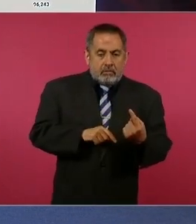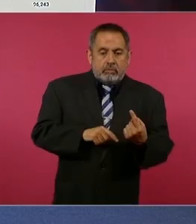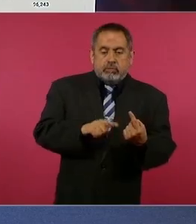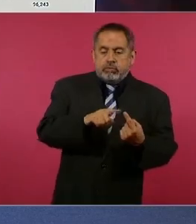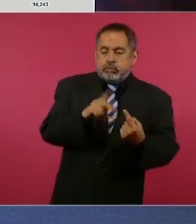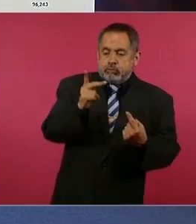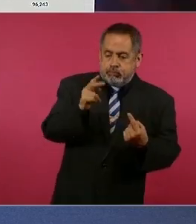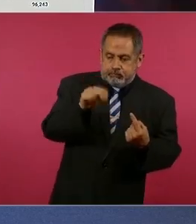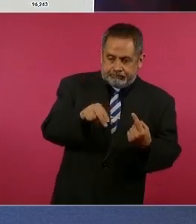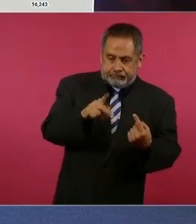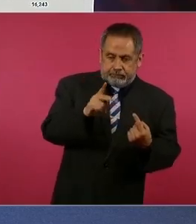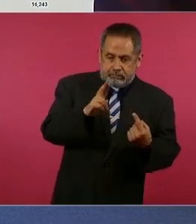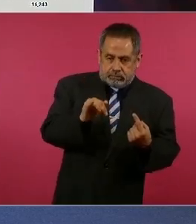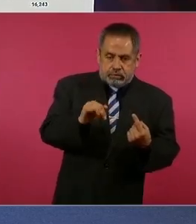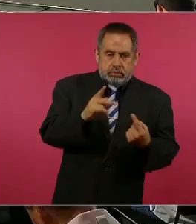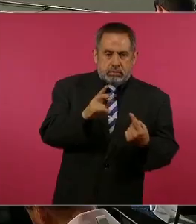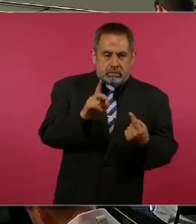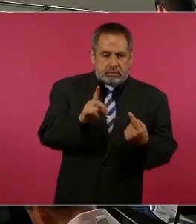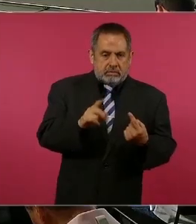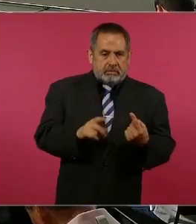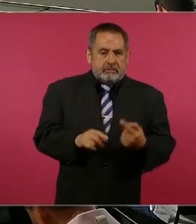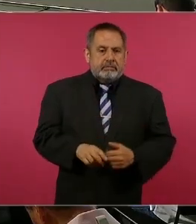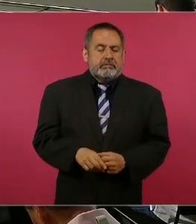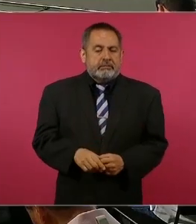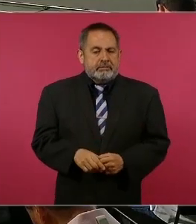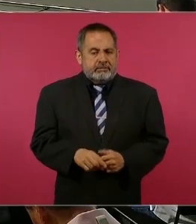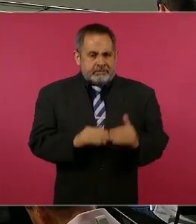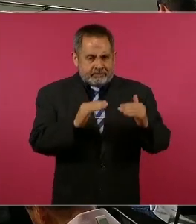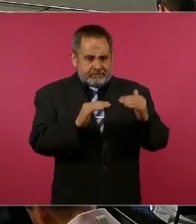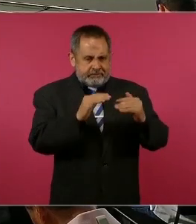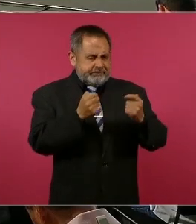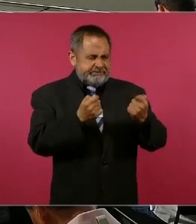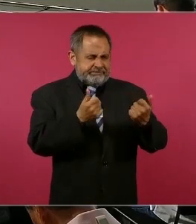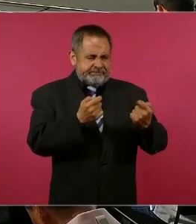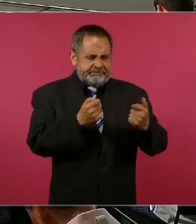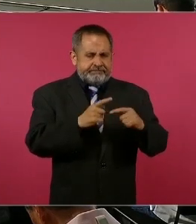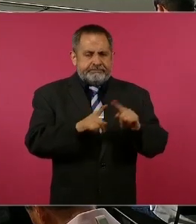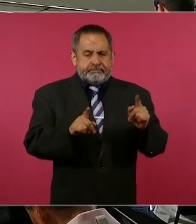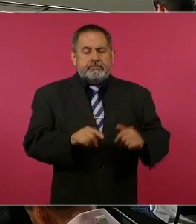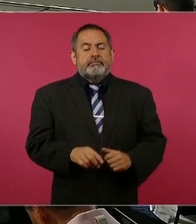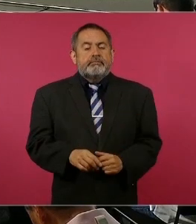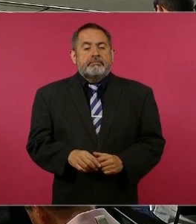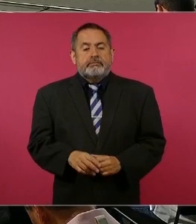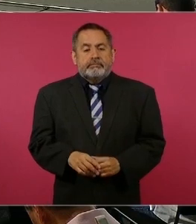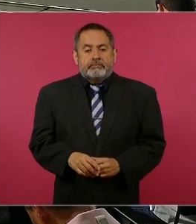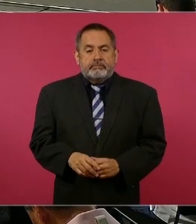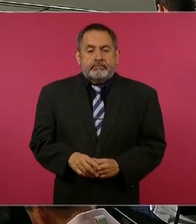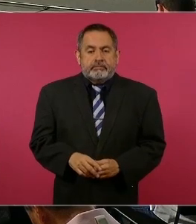PAN, PRI, PRD, con una diferencia pequeña. Adelante.